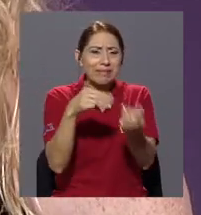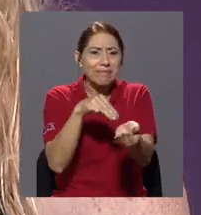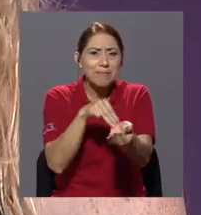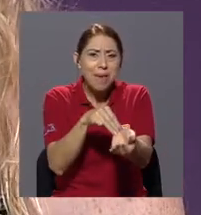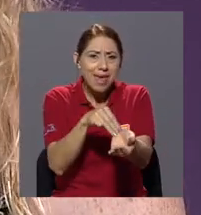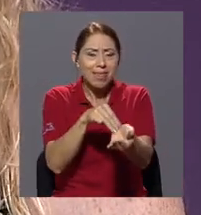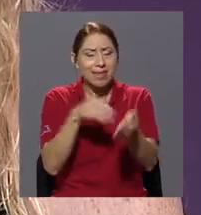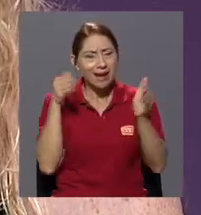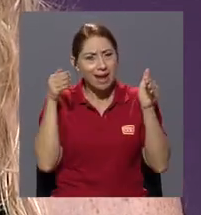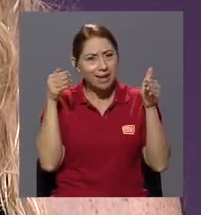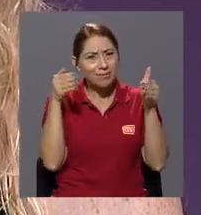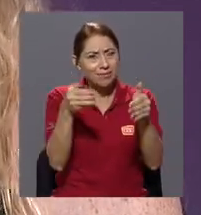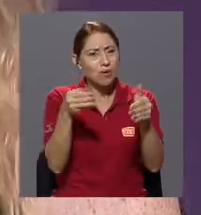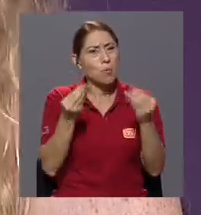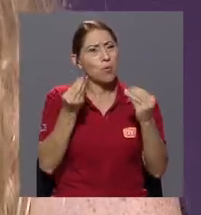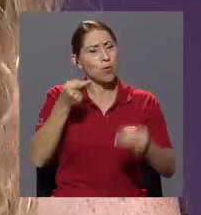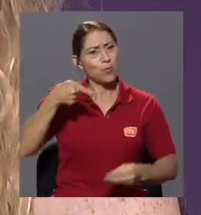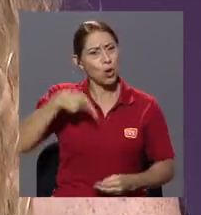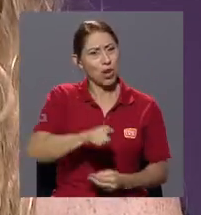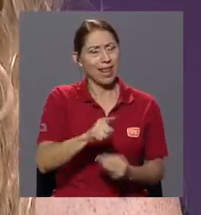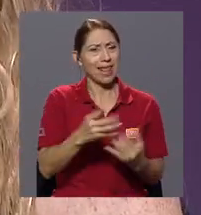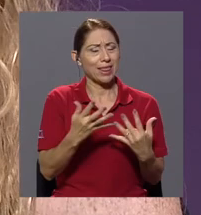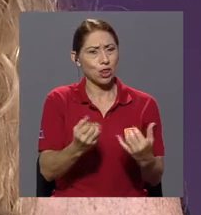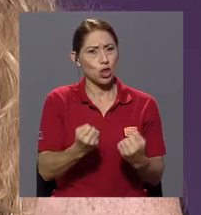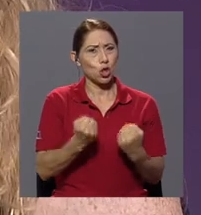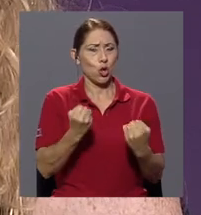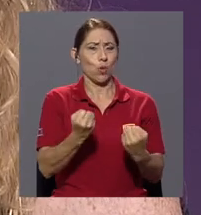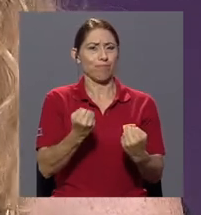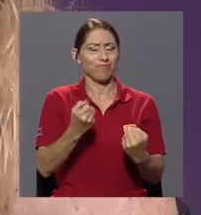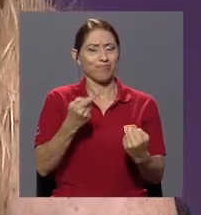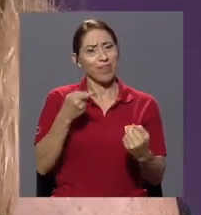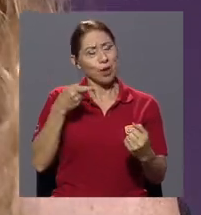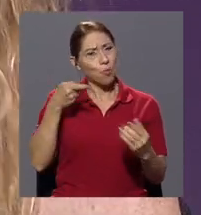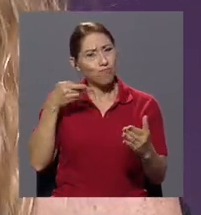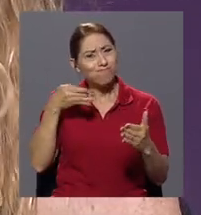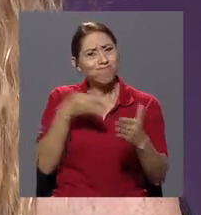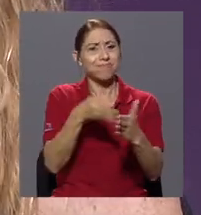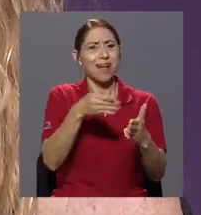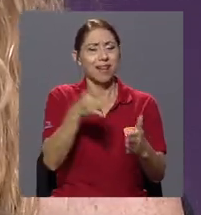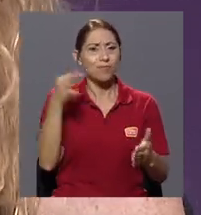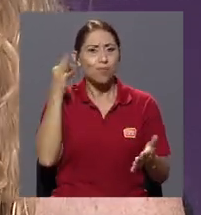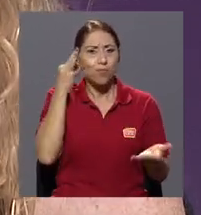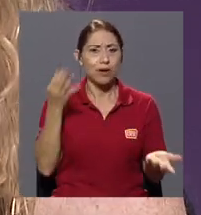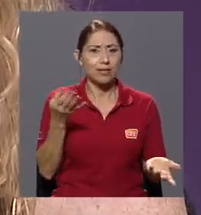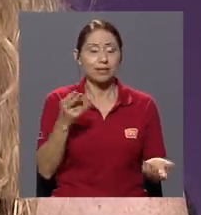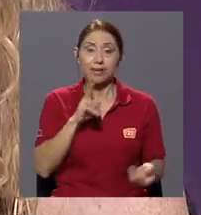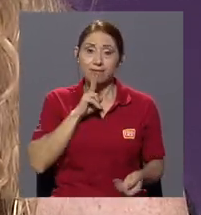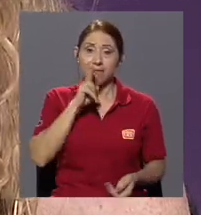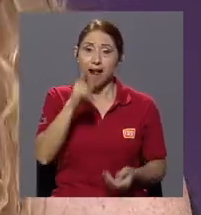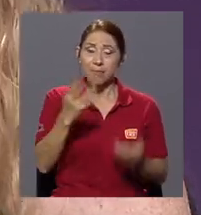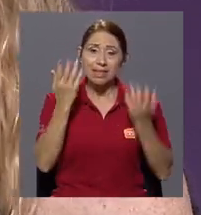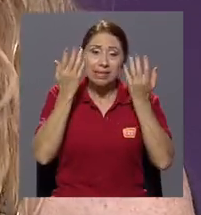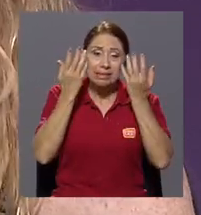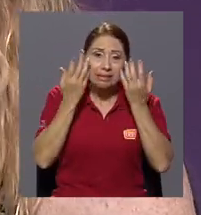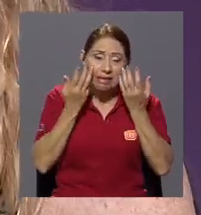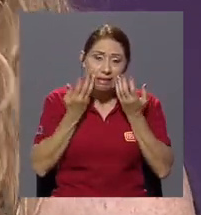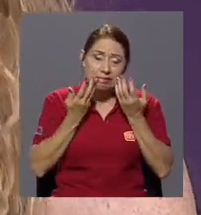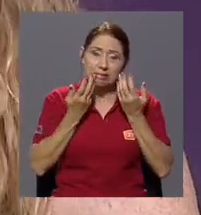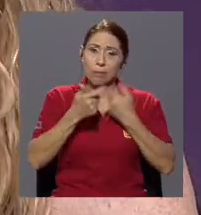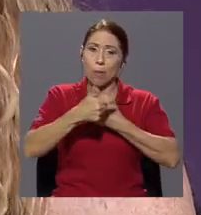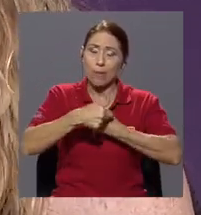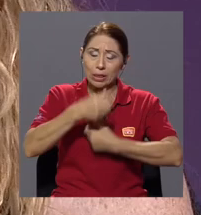demasiado violente hacia las mujeres realmente triste